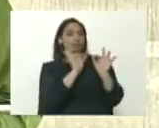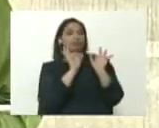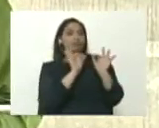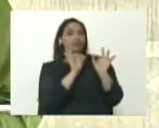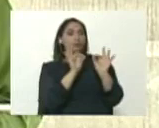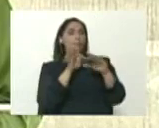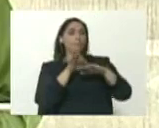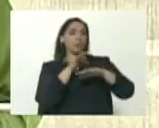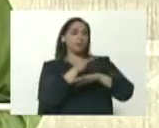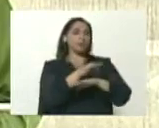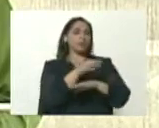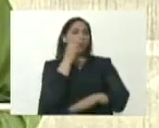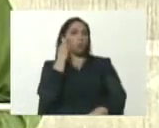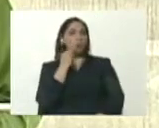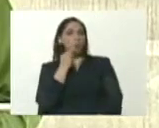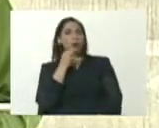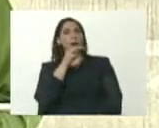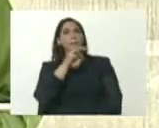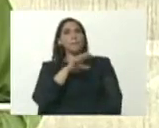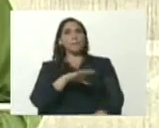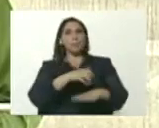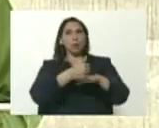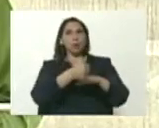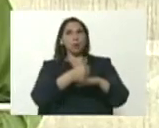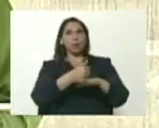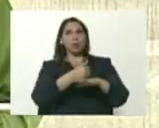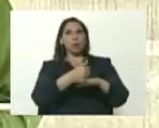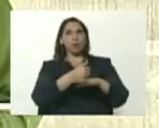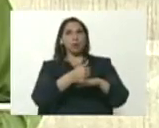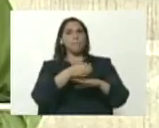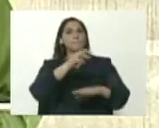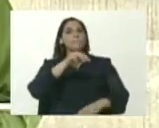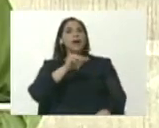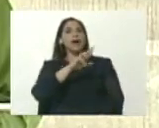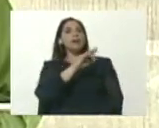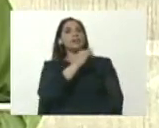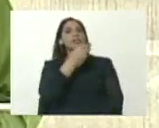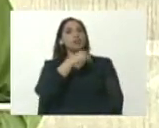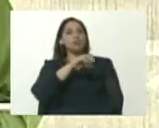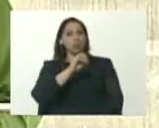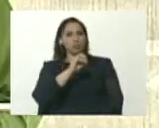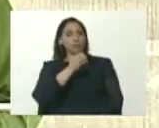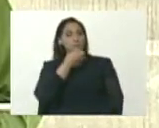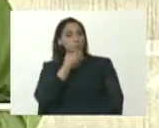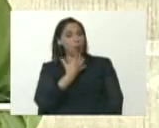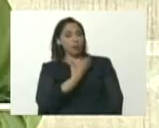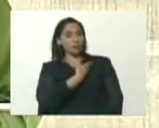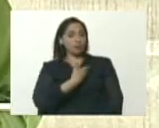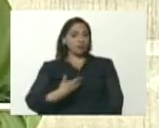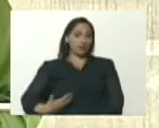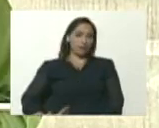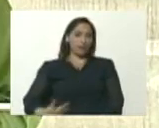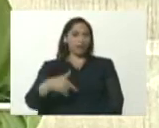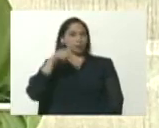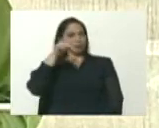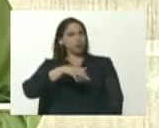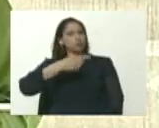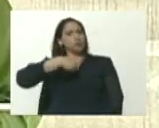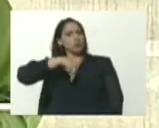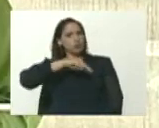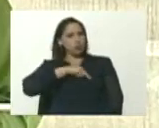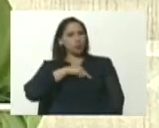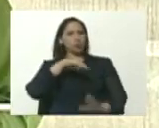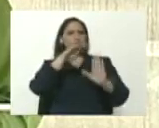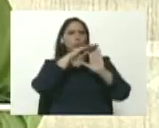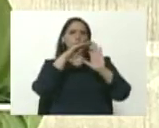desde el municipio bolivariano general en jefe Santiago Marín. Bueno, presidente, aquí estamos